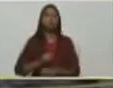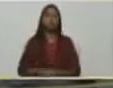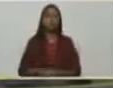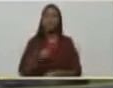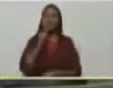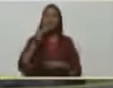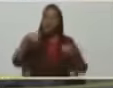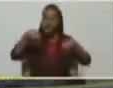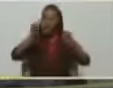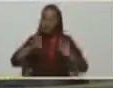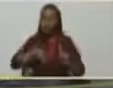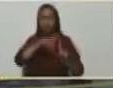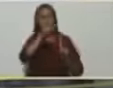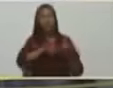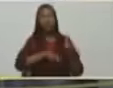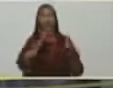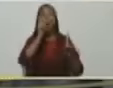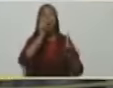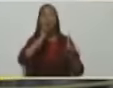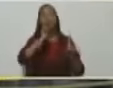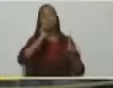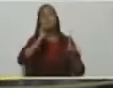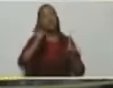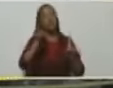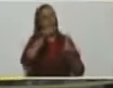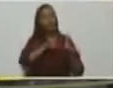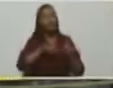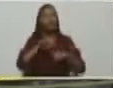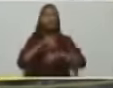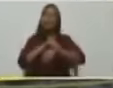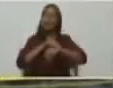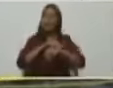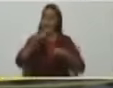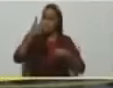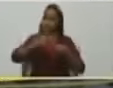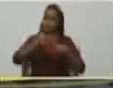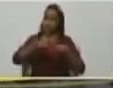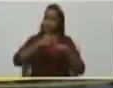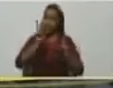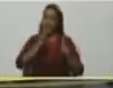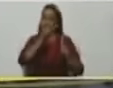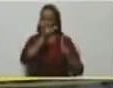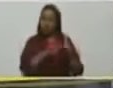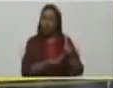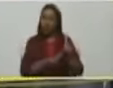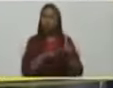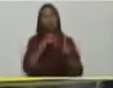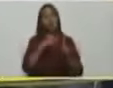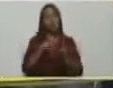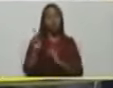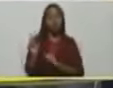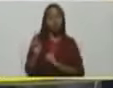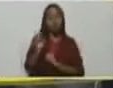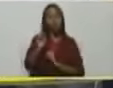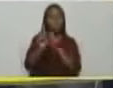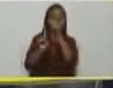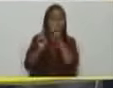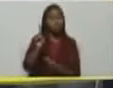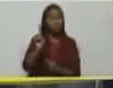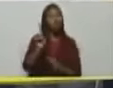Pedro Rafael Tellechea Ruiz, ministro del Poder Popular de Petróleo. Por las licenciatarias, Berlé